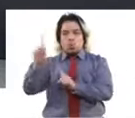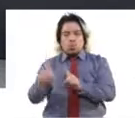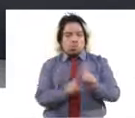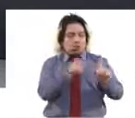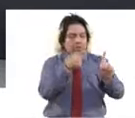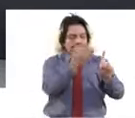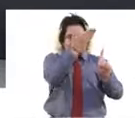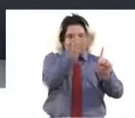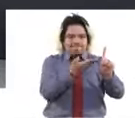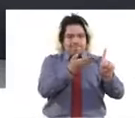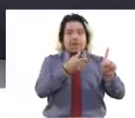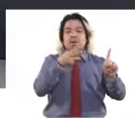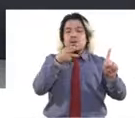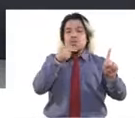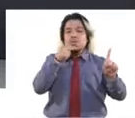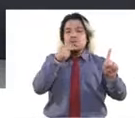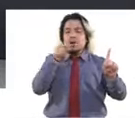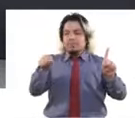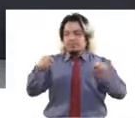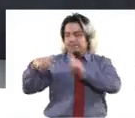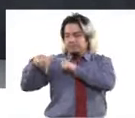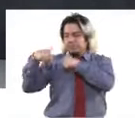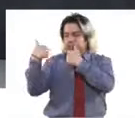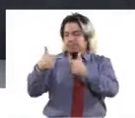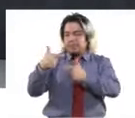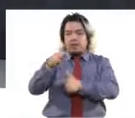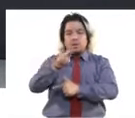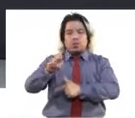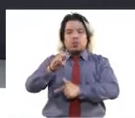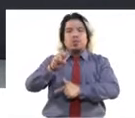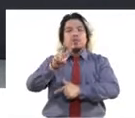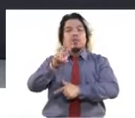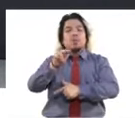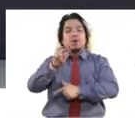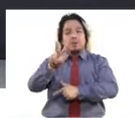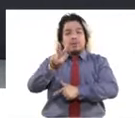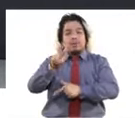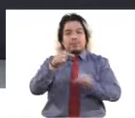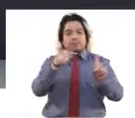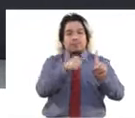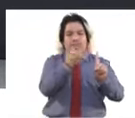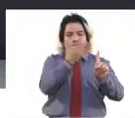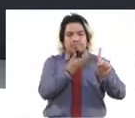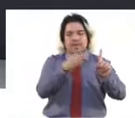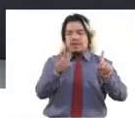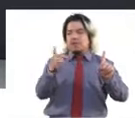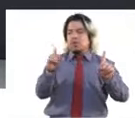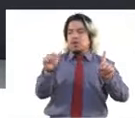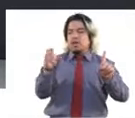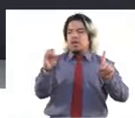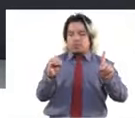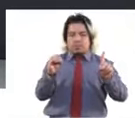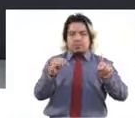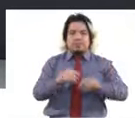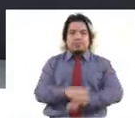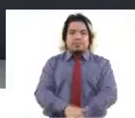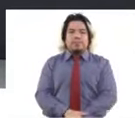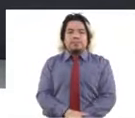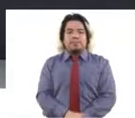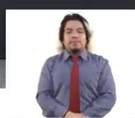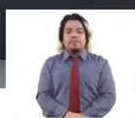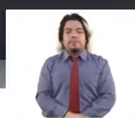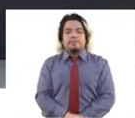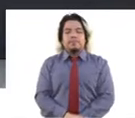participación del policía integrante de la generación 282, Sánchez Rico Eduardo David.